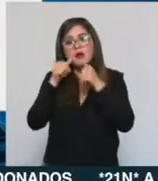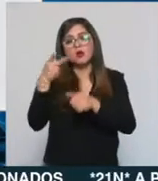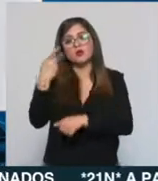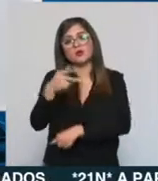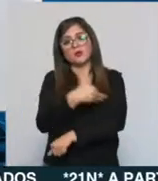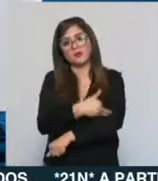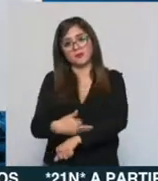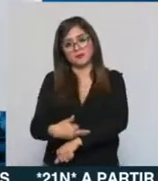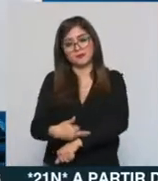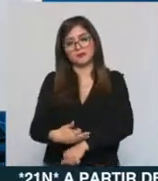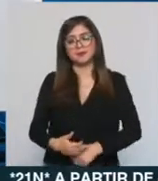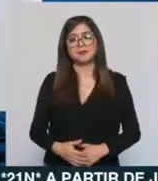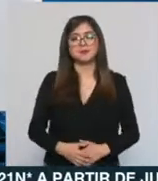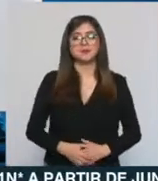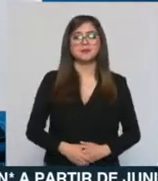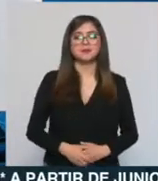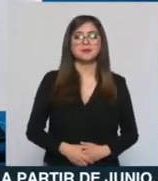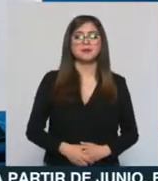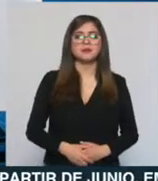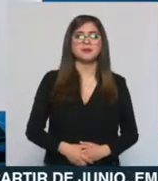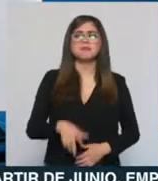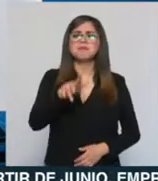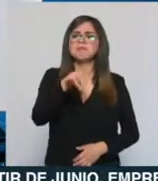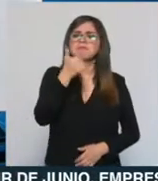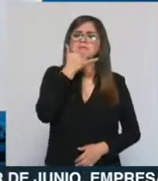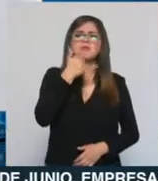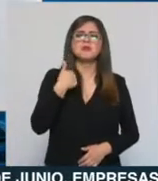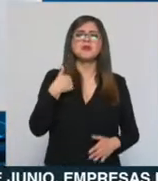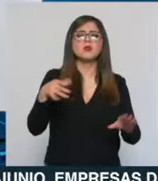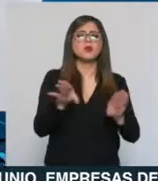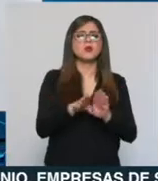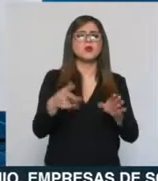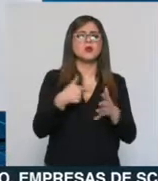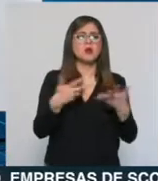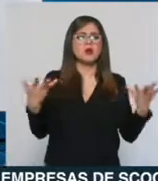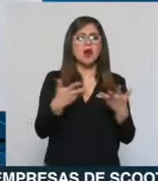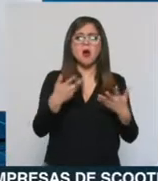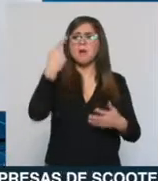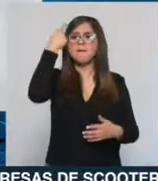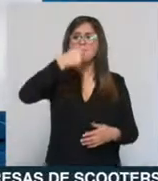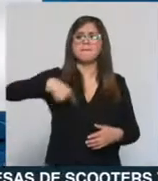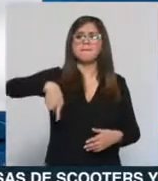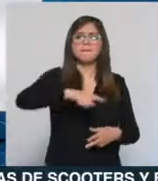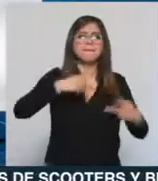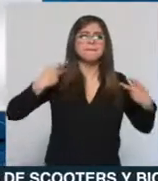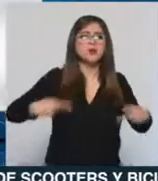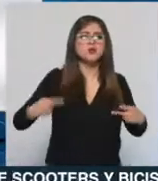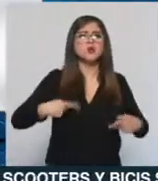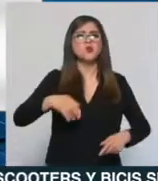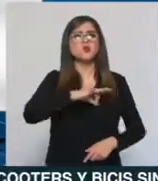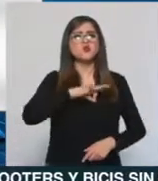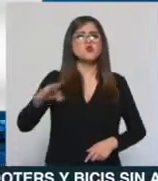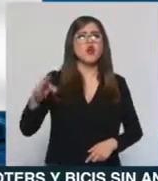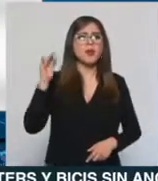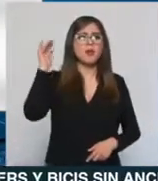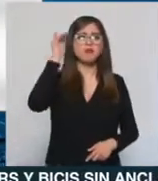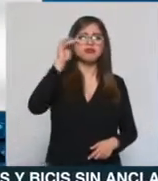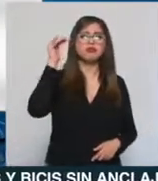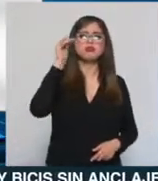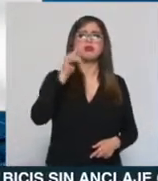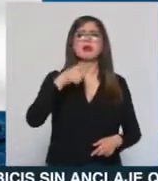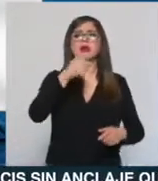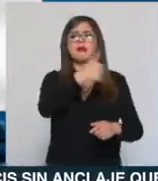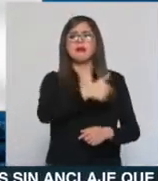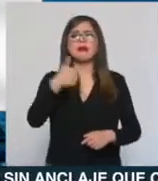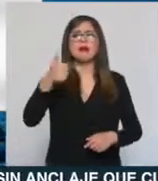Vania, ¿cómo se puede hacer o qué es lo que sigue para que estas voces se sigan escuchando, para que por supuesto sean empáticas con las